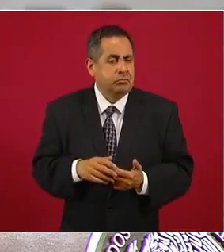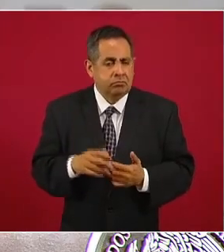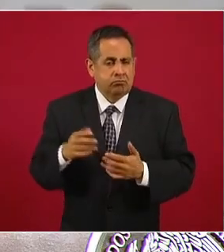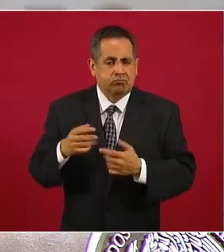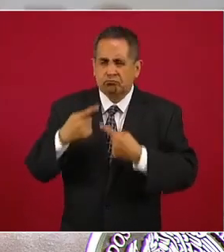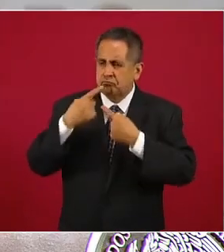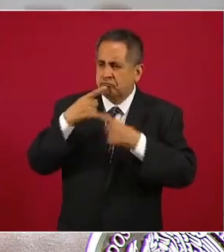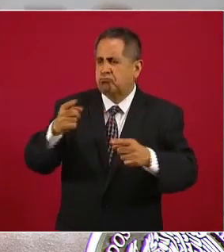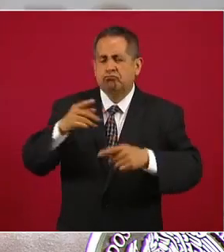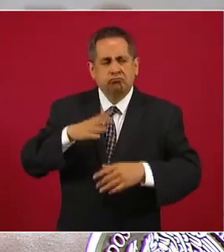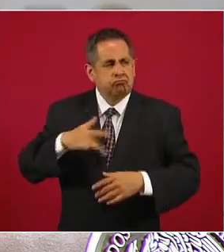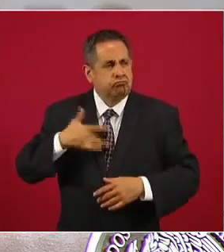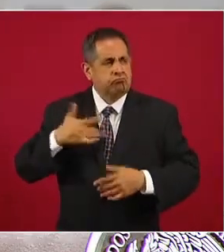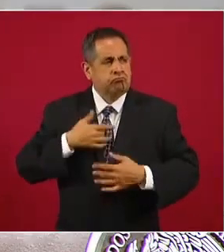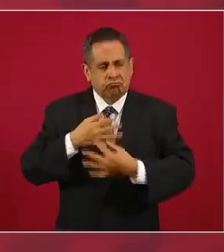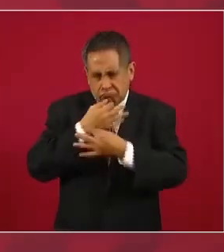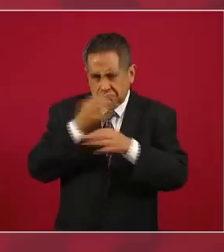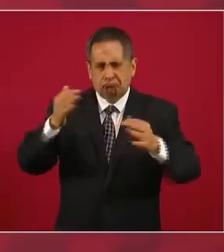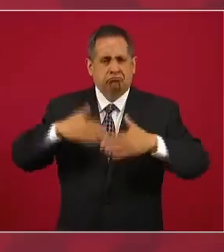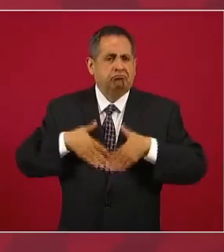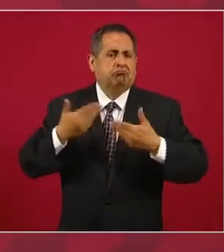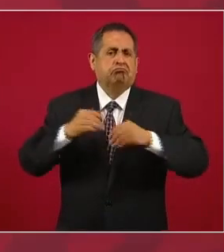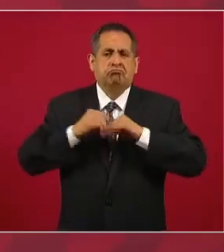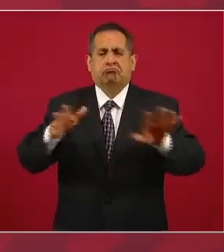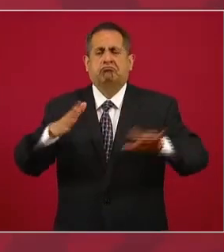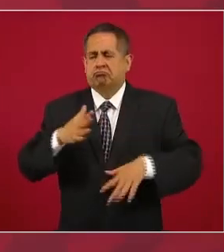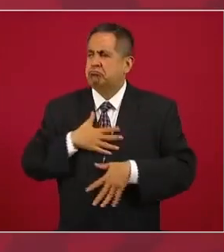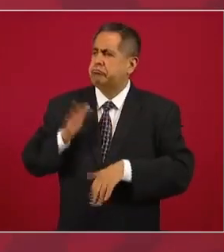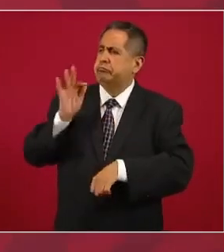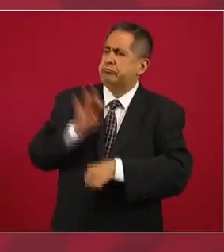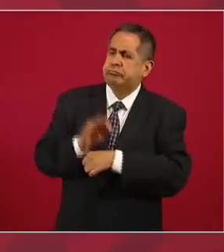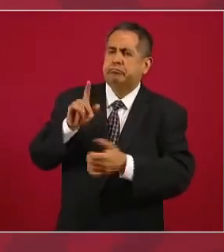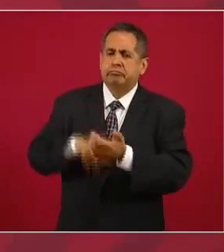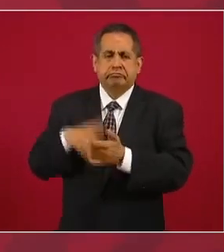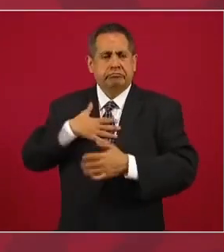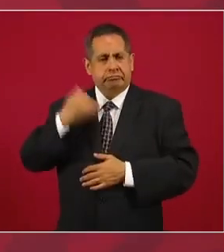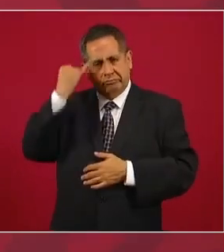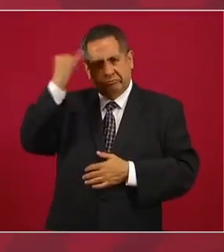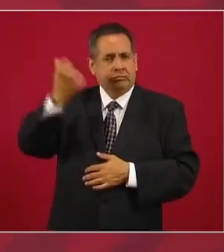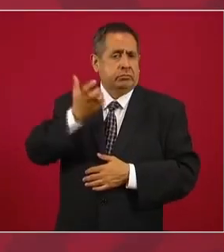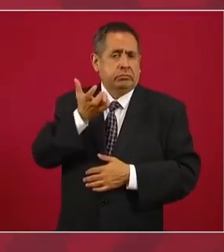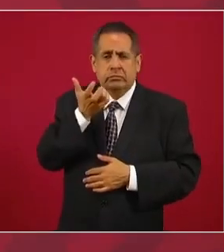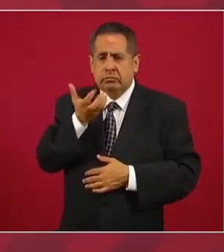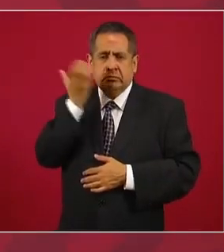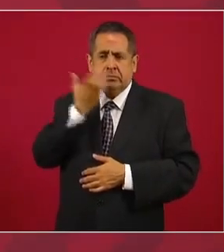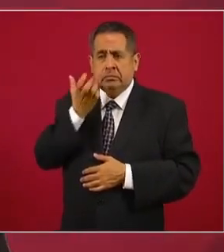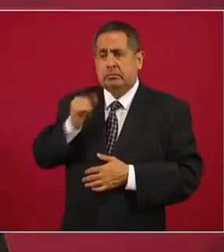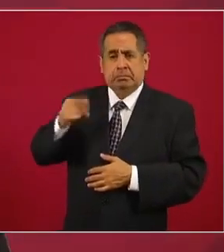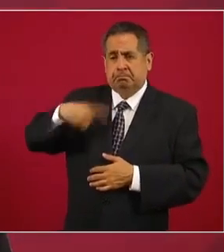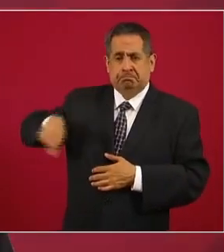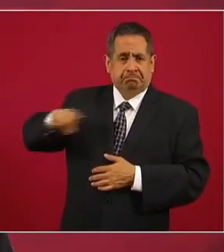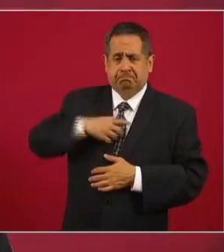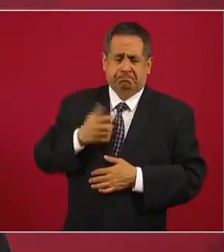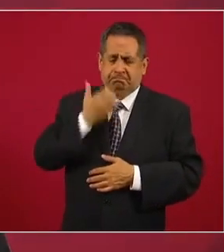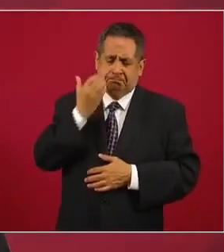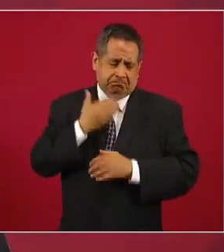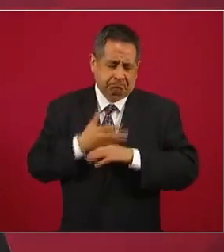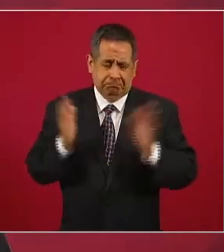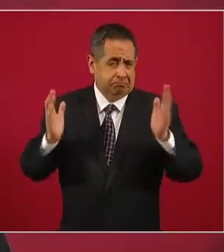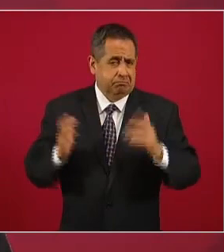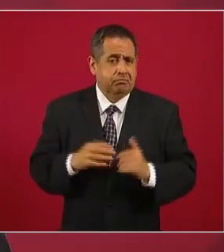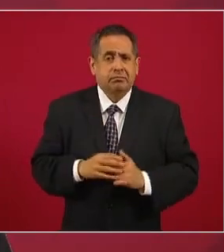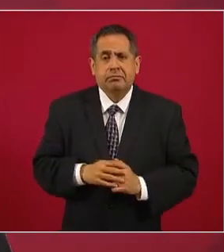a decir lo que sentimos y a defender nuestros principios, nuestra manera de ver las